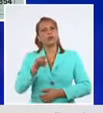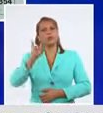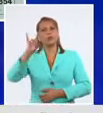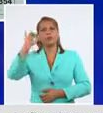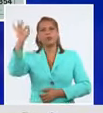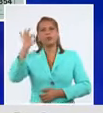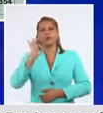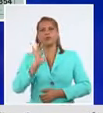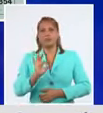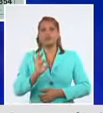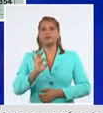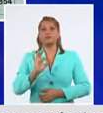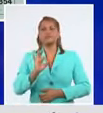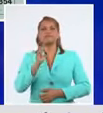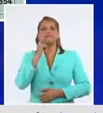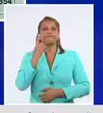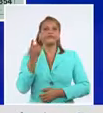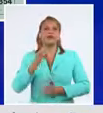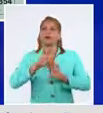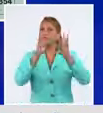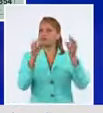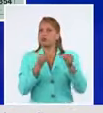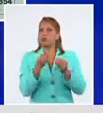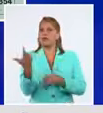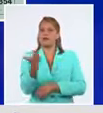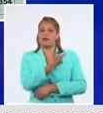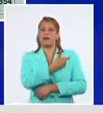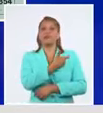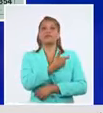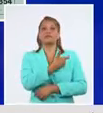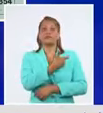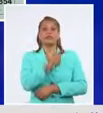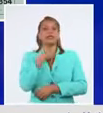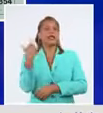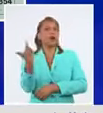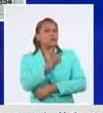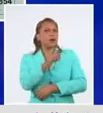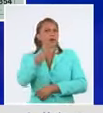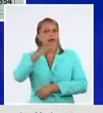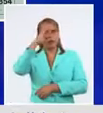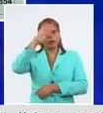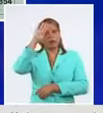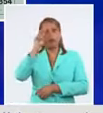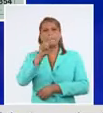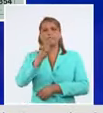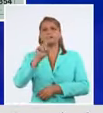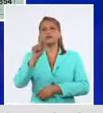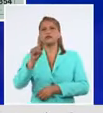55,9% el esquema completo. Y que ya se han administrado en Cuba